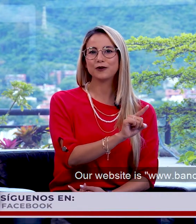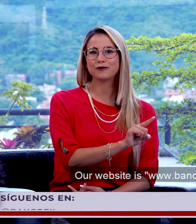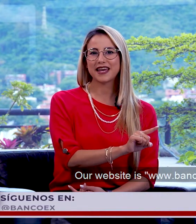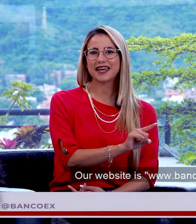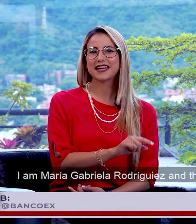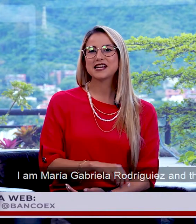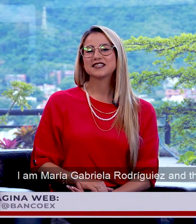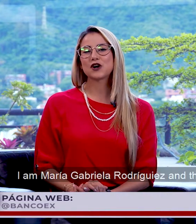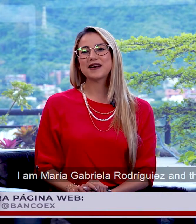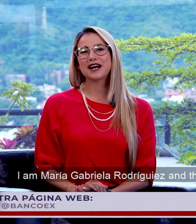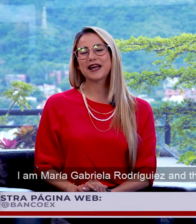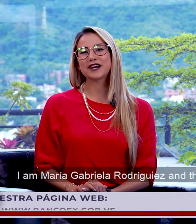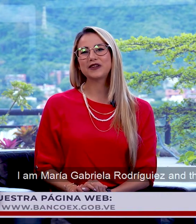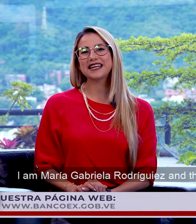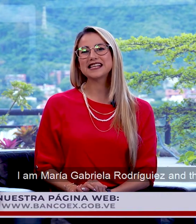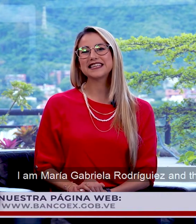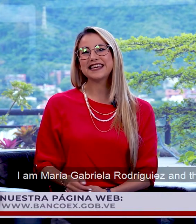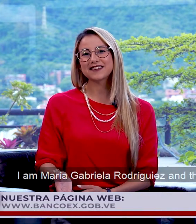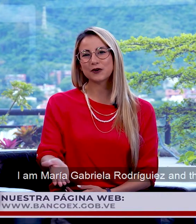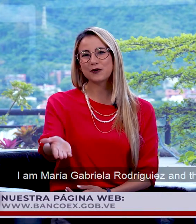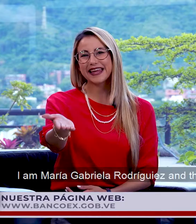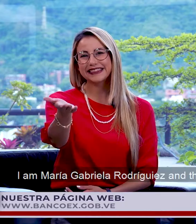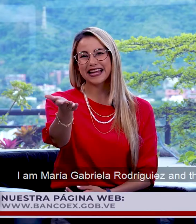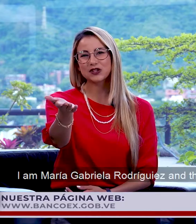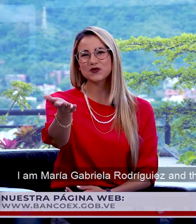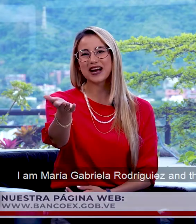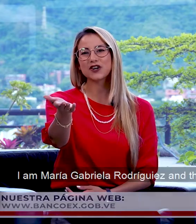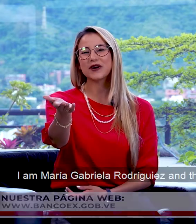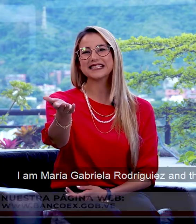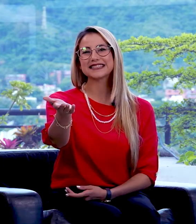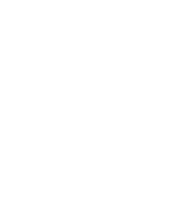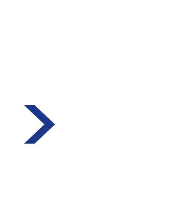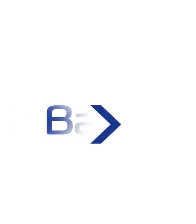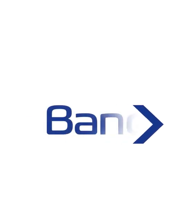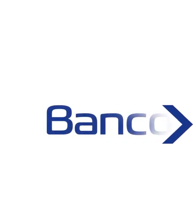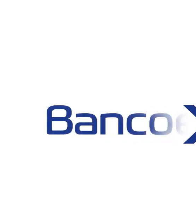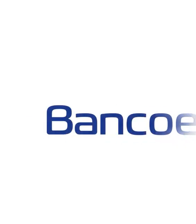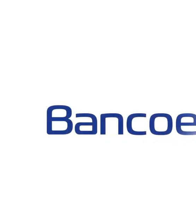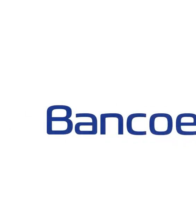www.bancoex.gov.be. Soy María Gabriela Rodríguez y esto fue Datos Bancoex.